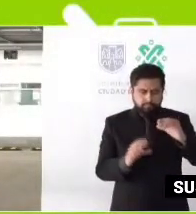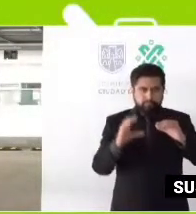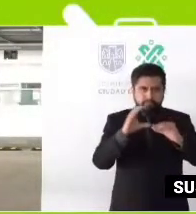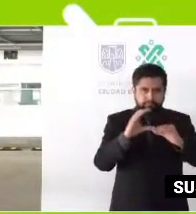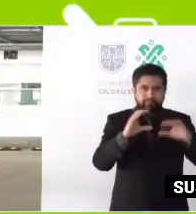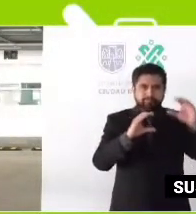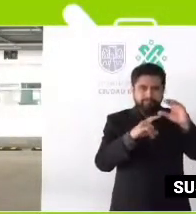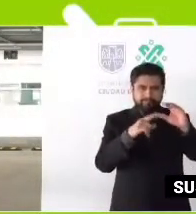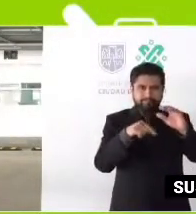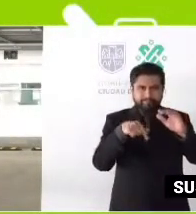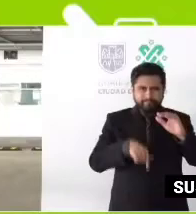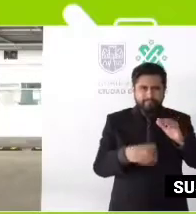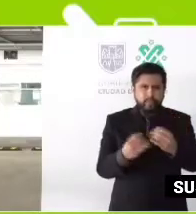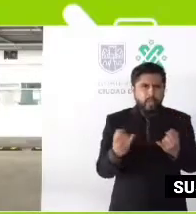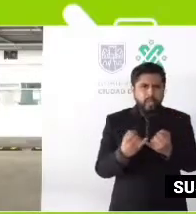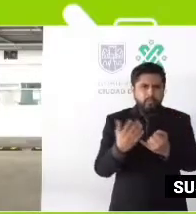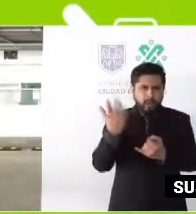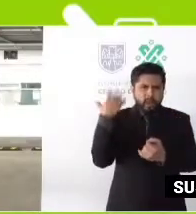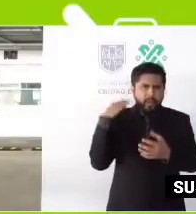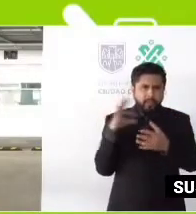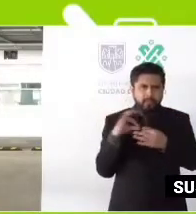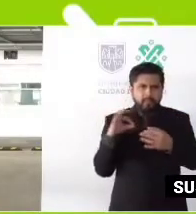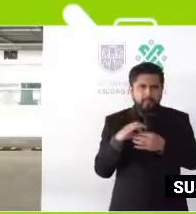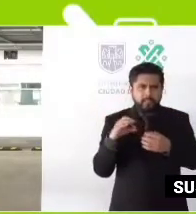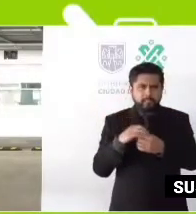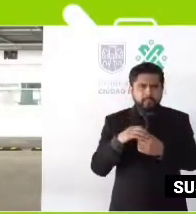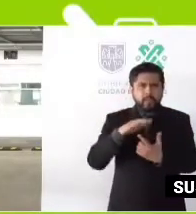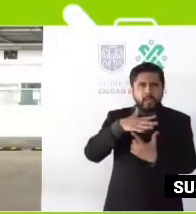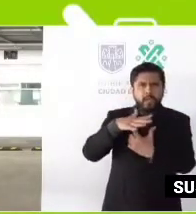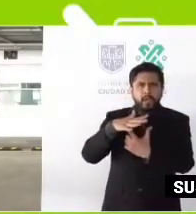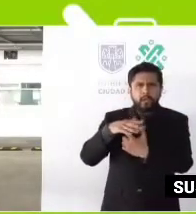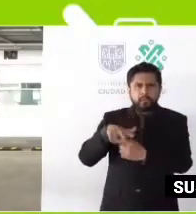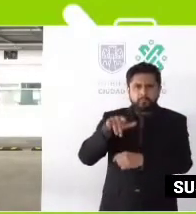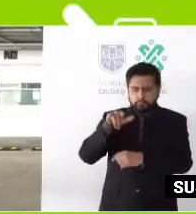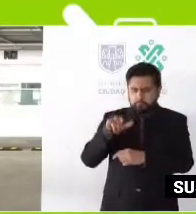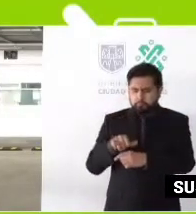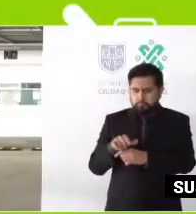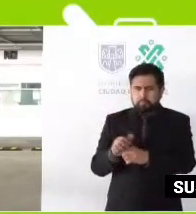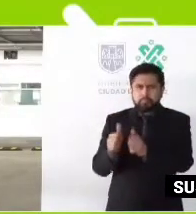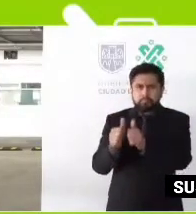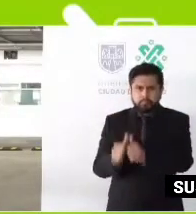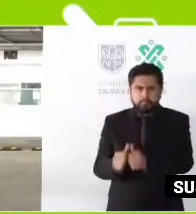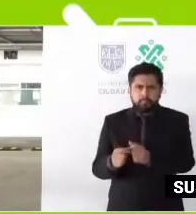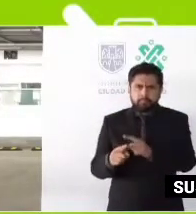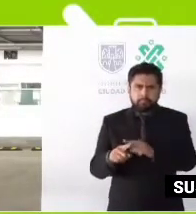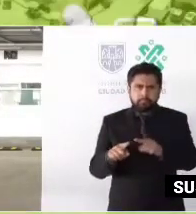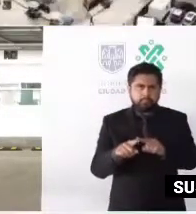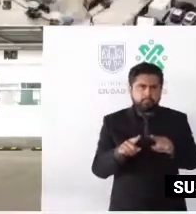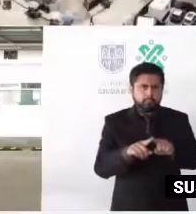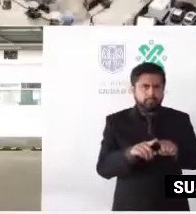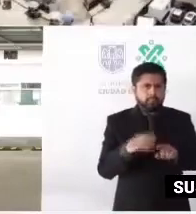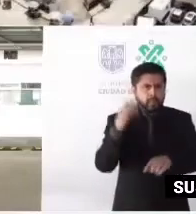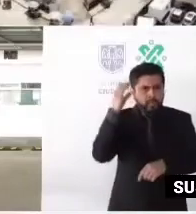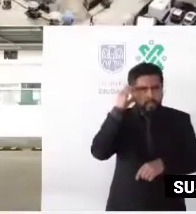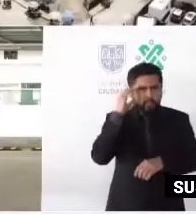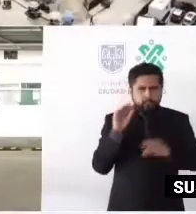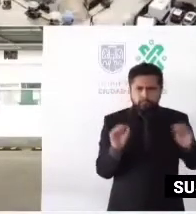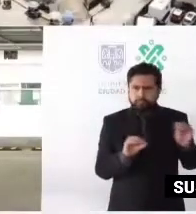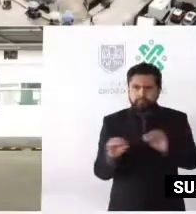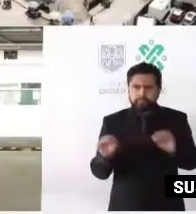un helipuerto y, como ya lo dijimos, tiene capacidad de 60 camas sensibles. La que sigue, por favor.